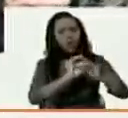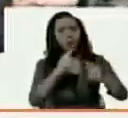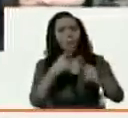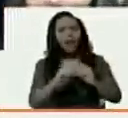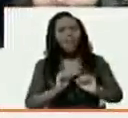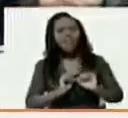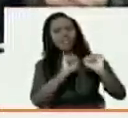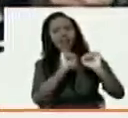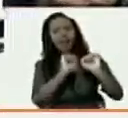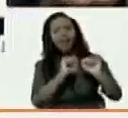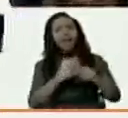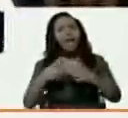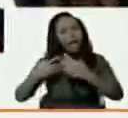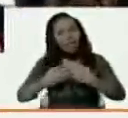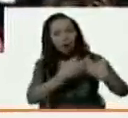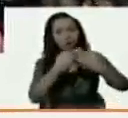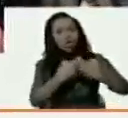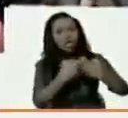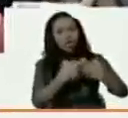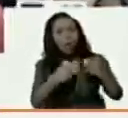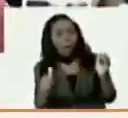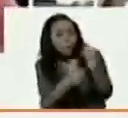Unidos